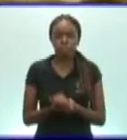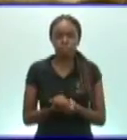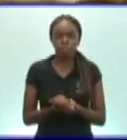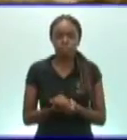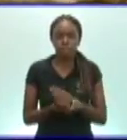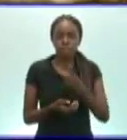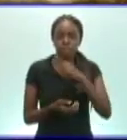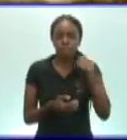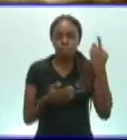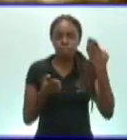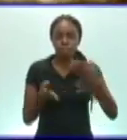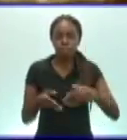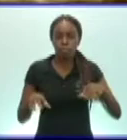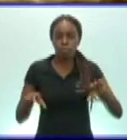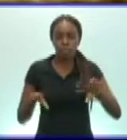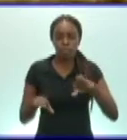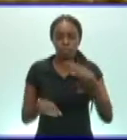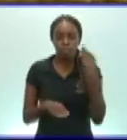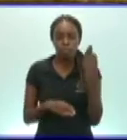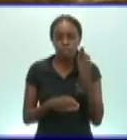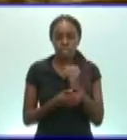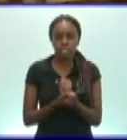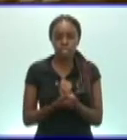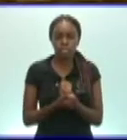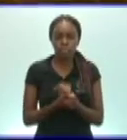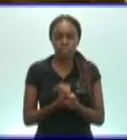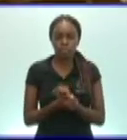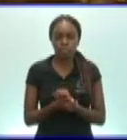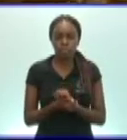Muere en París en 1910.